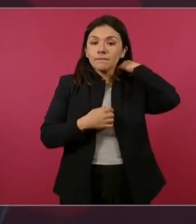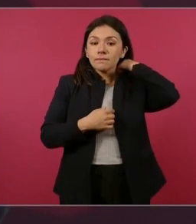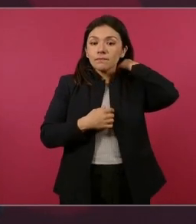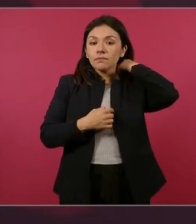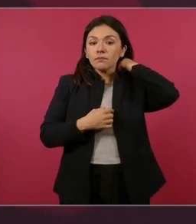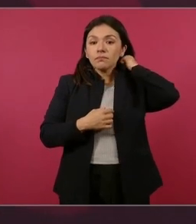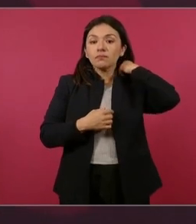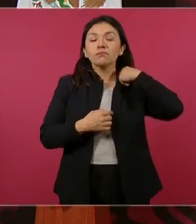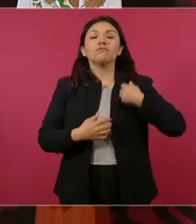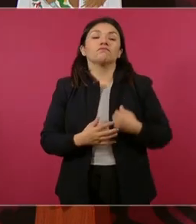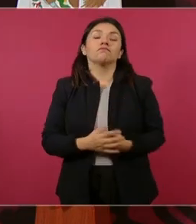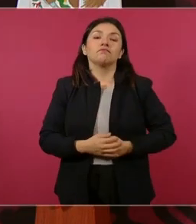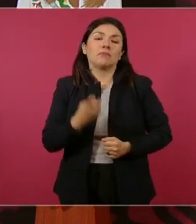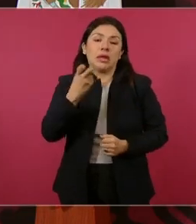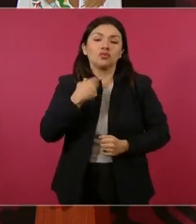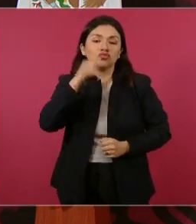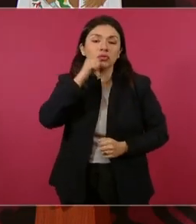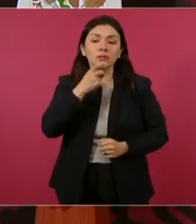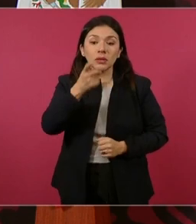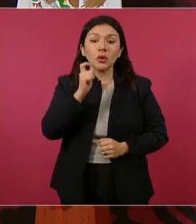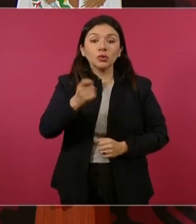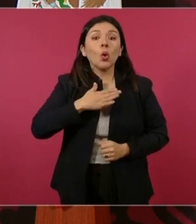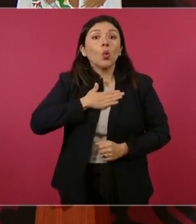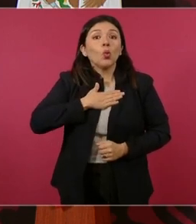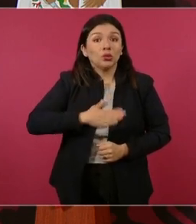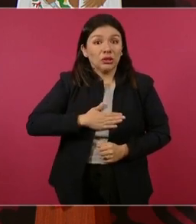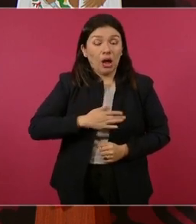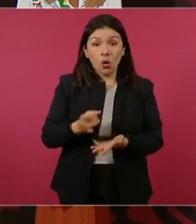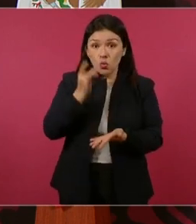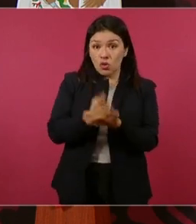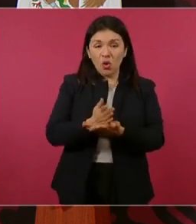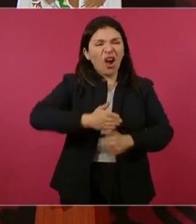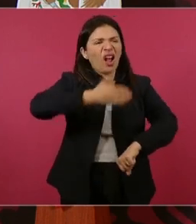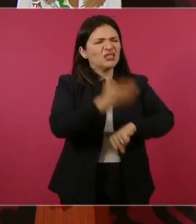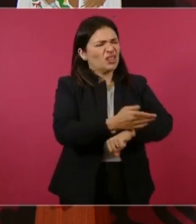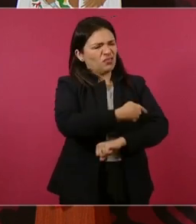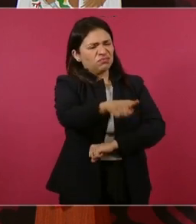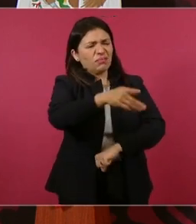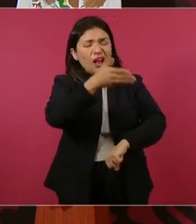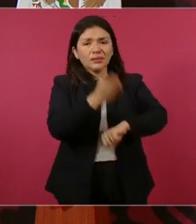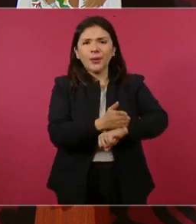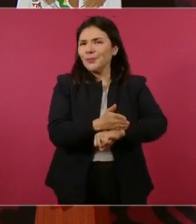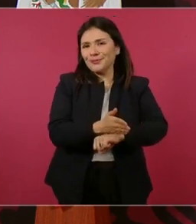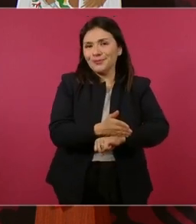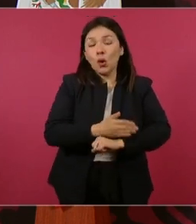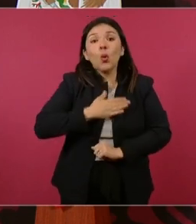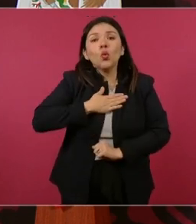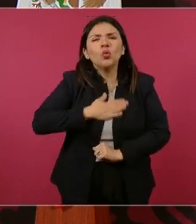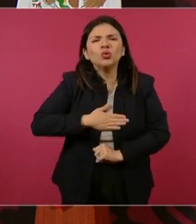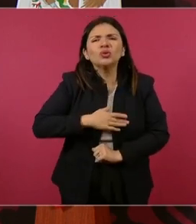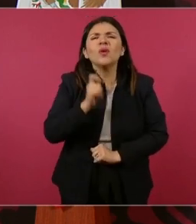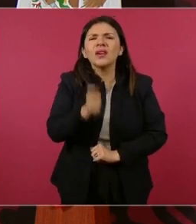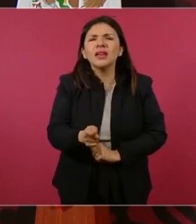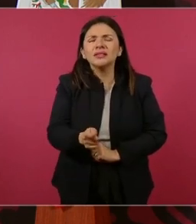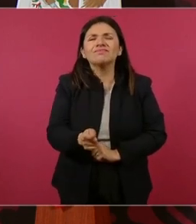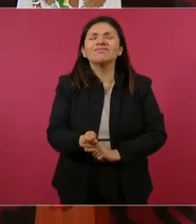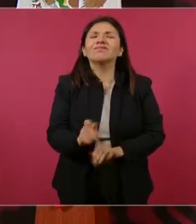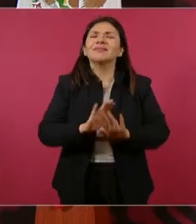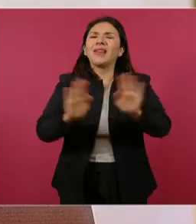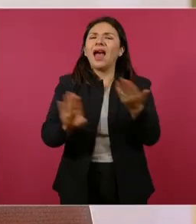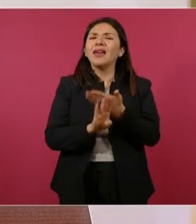Y yo siempre sostengo que la justicia no solo es castigar, la justicia es